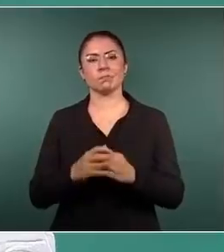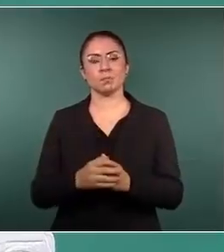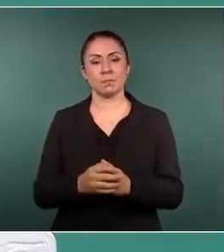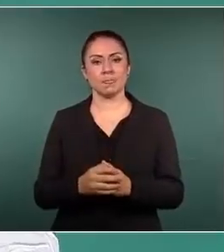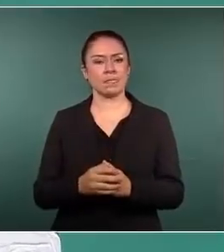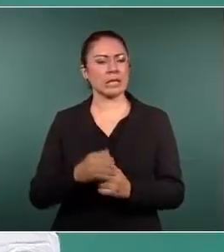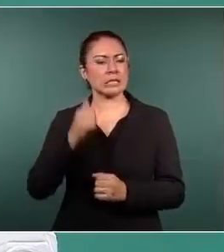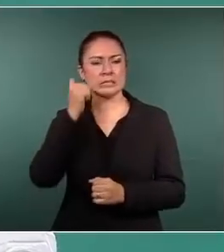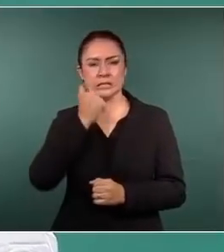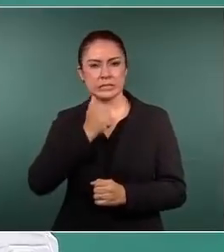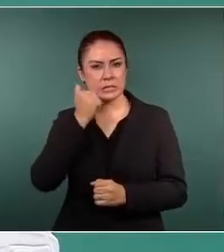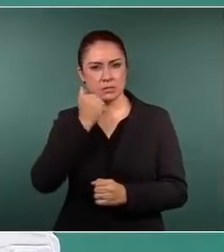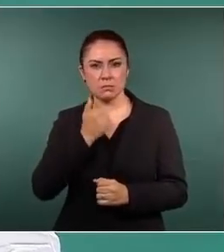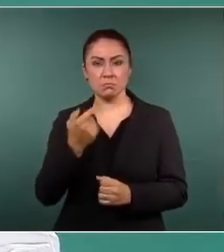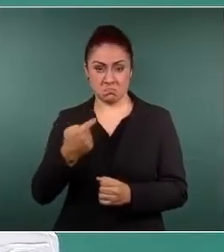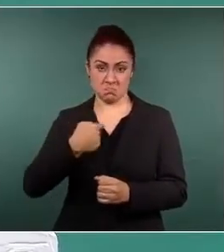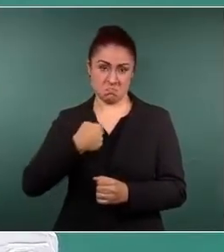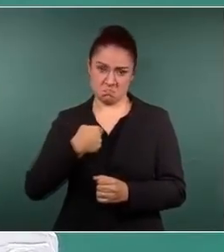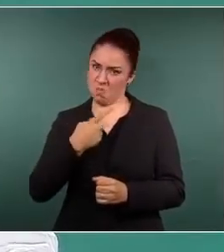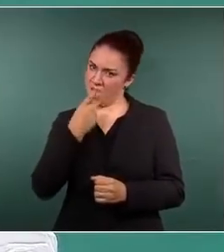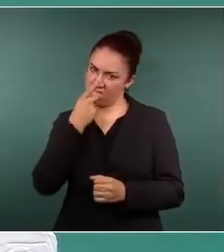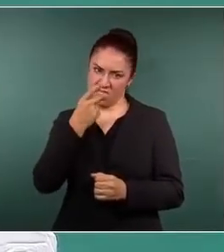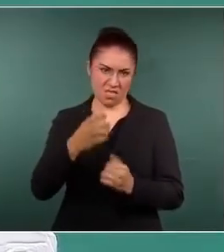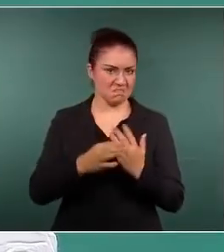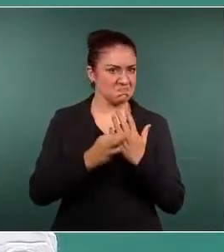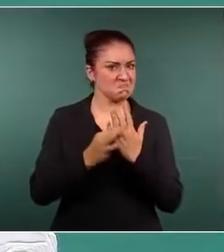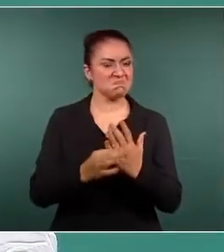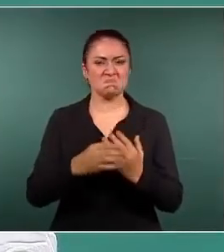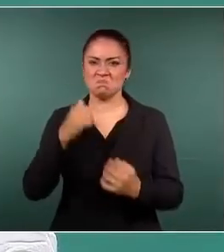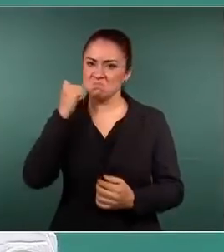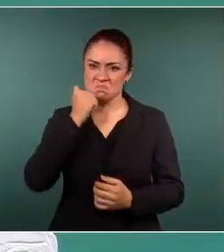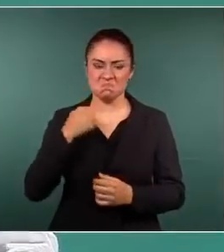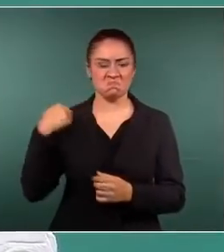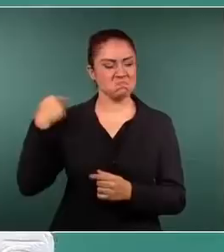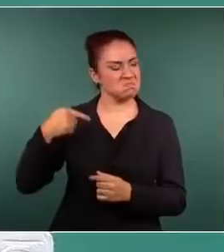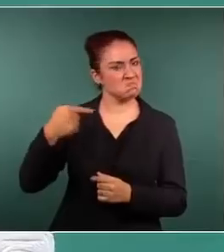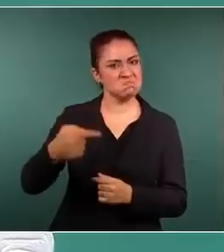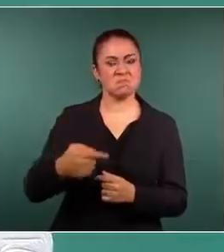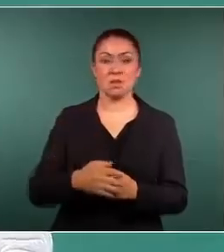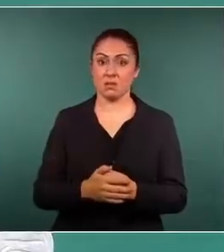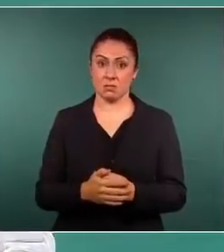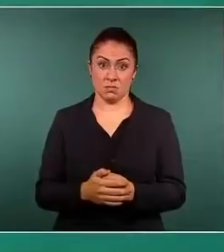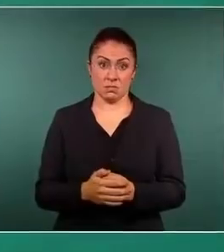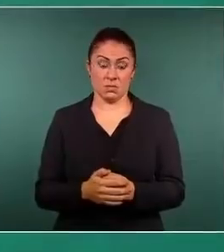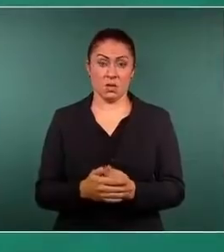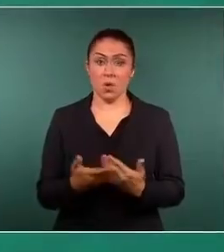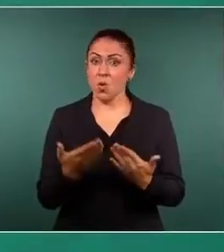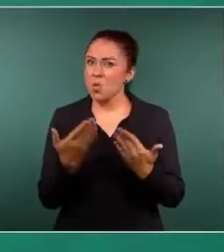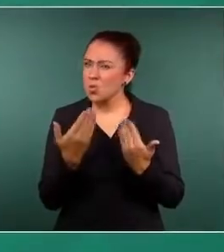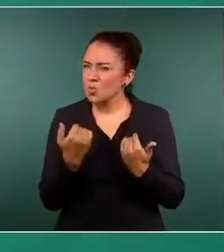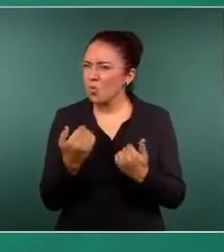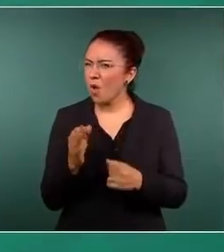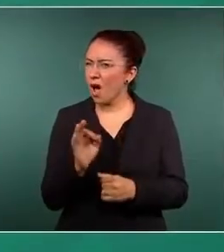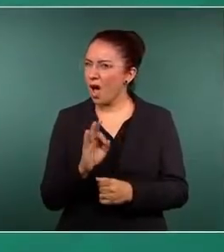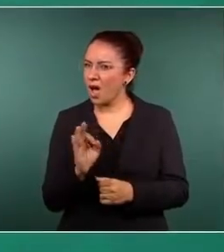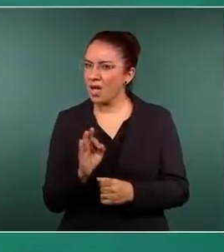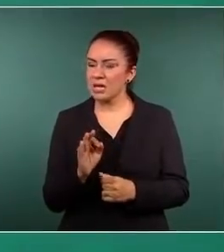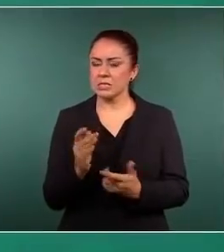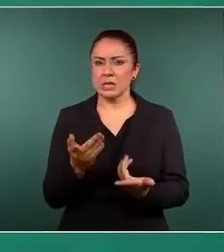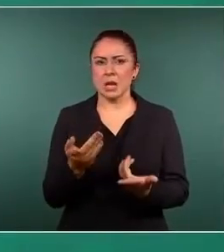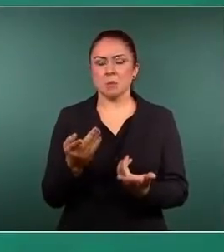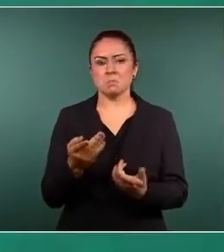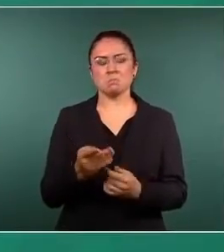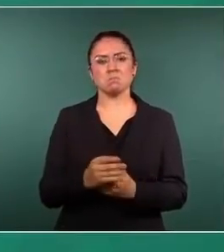siempre lo he sostenido si no existe una línea